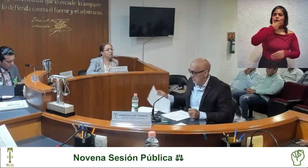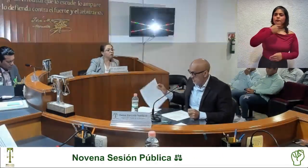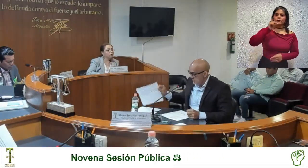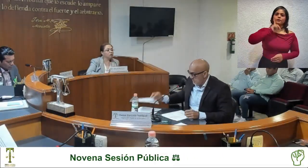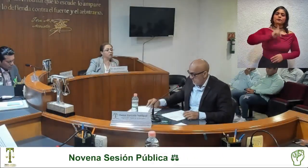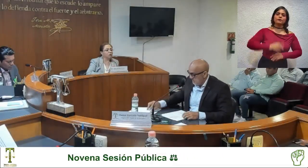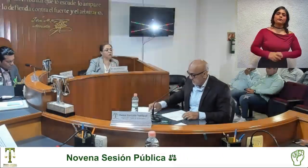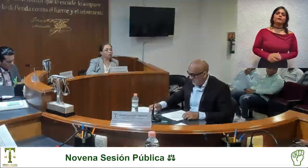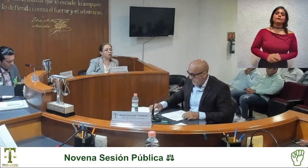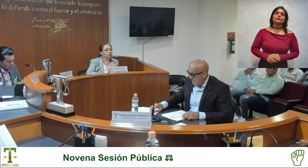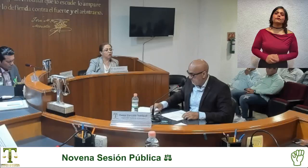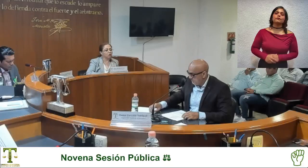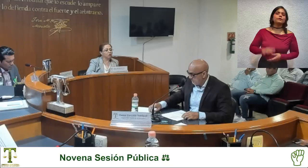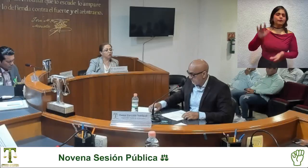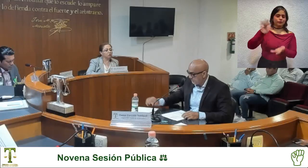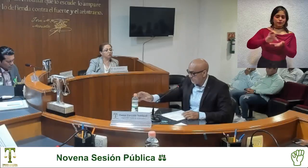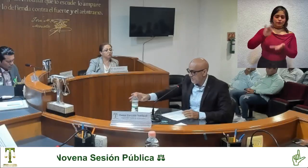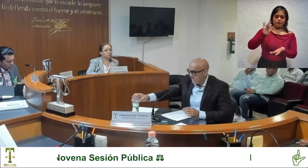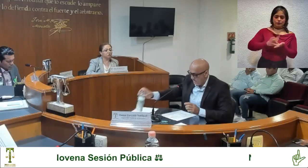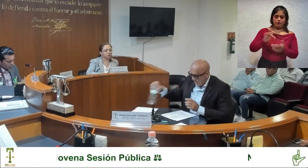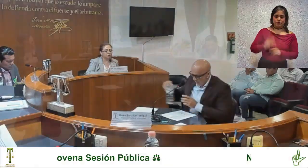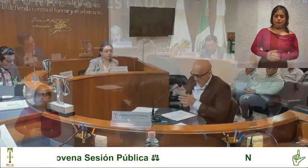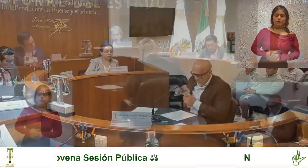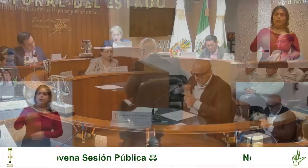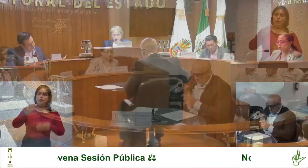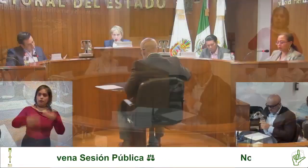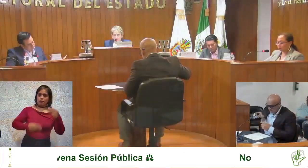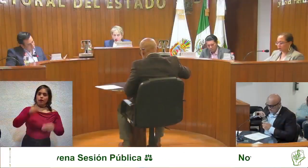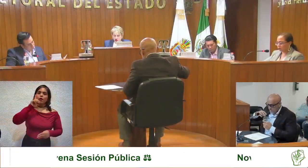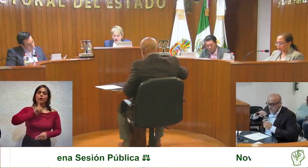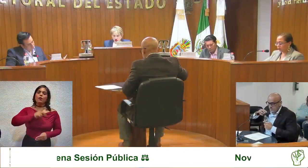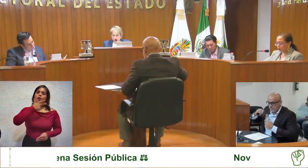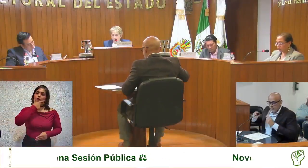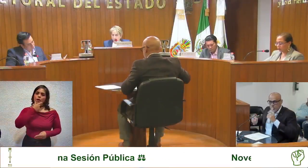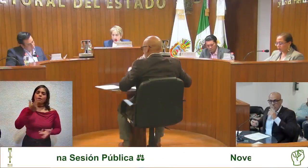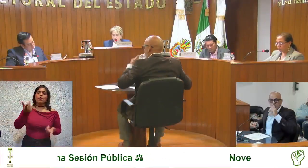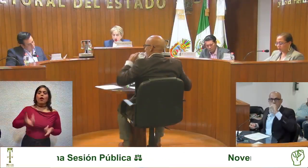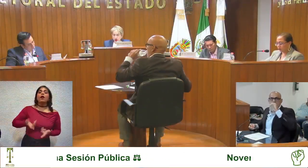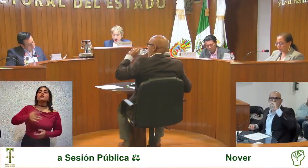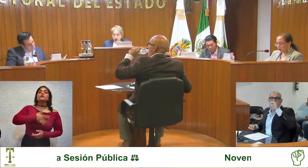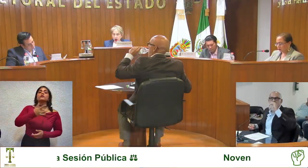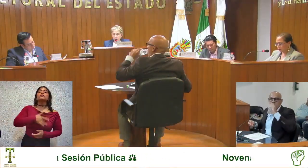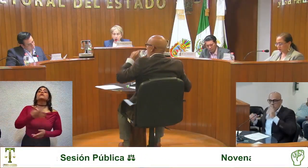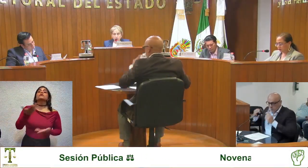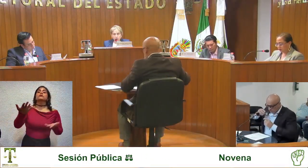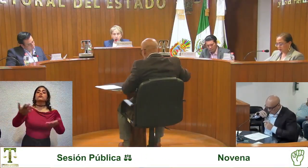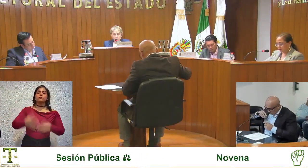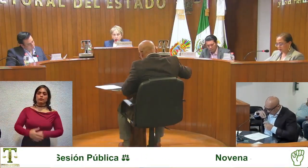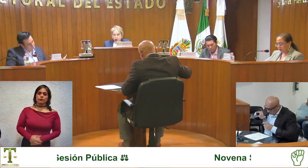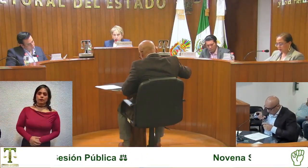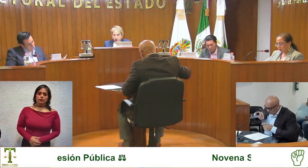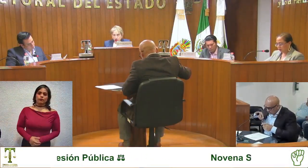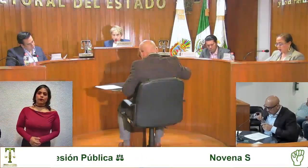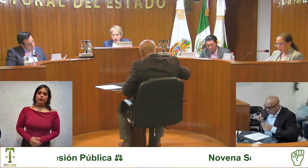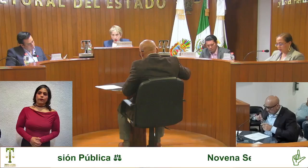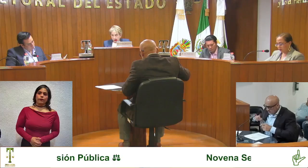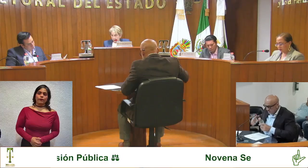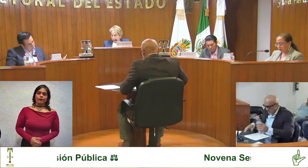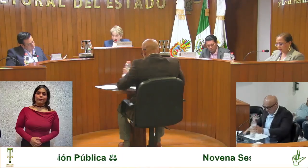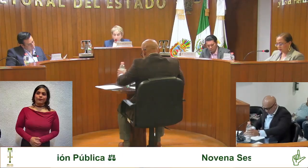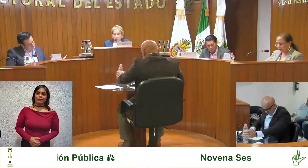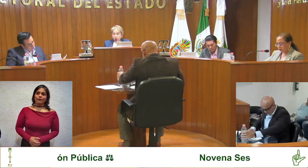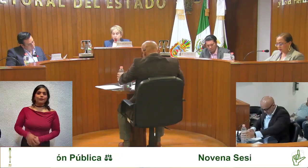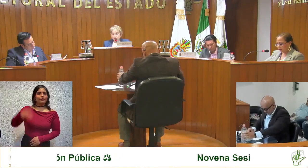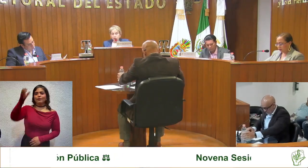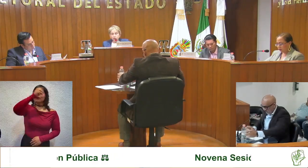magistrados. Gracias, secretario. Magistrada, magistrados, está a nuestra consideración el proyecto del que se ha dado cuenta.